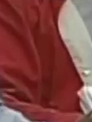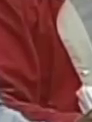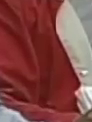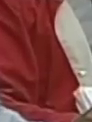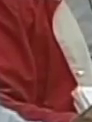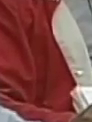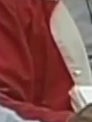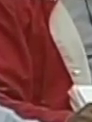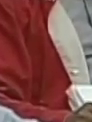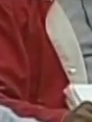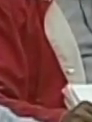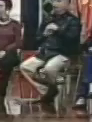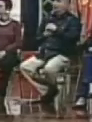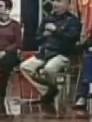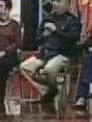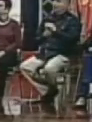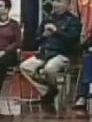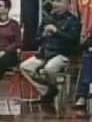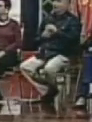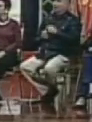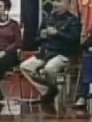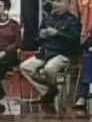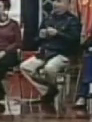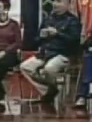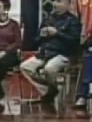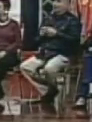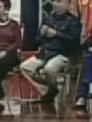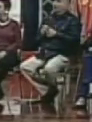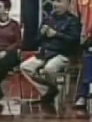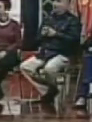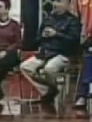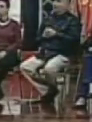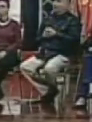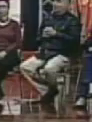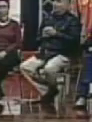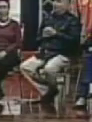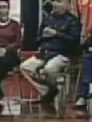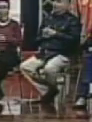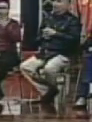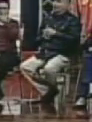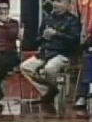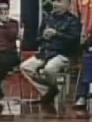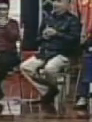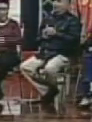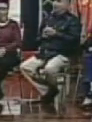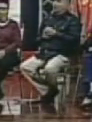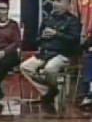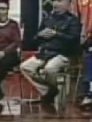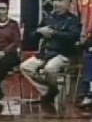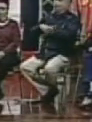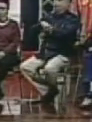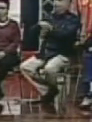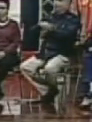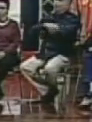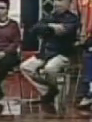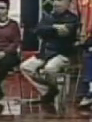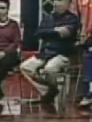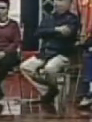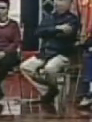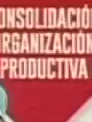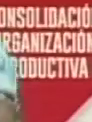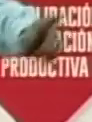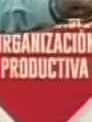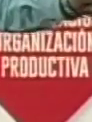A los empresarios de las telecomunicaciones, bueno, de repente aparecieron unas tarifas. ¿Qué es esto? ¿Creen que no hay